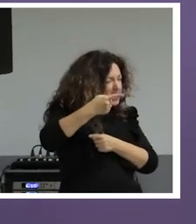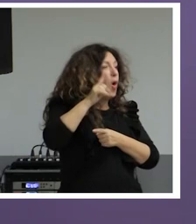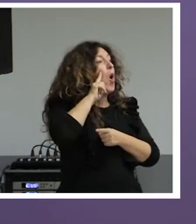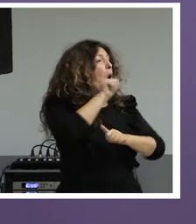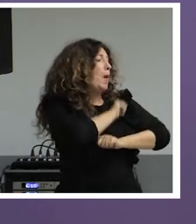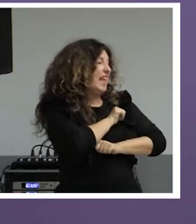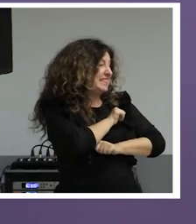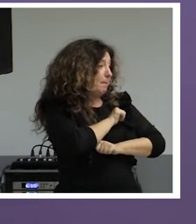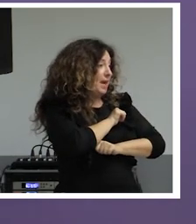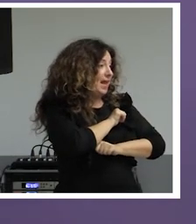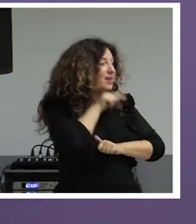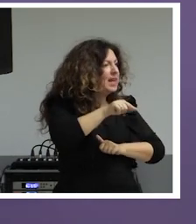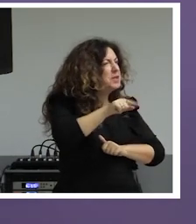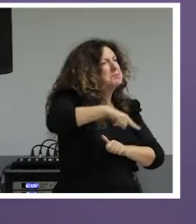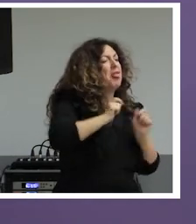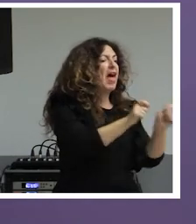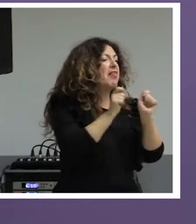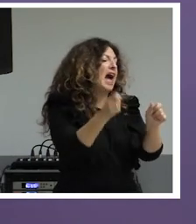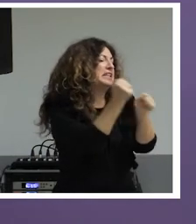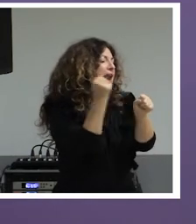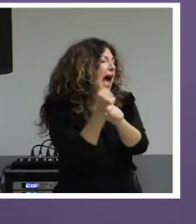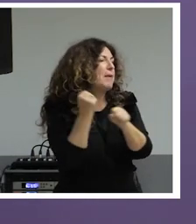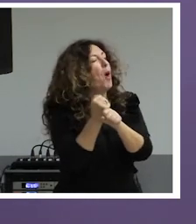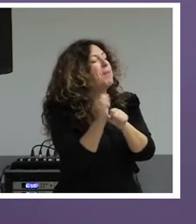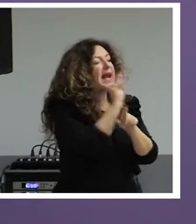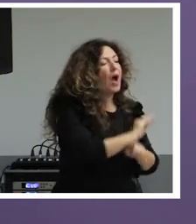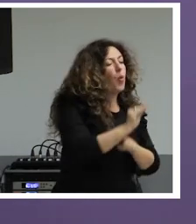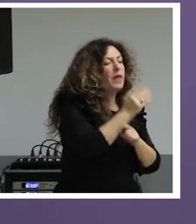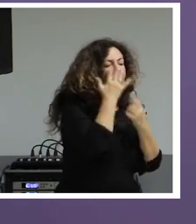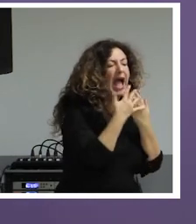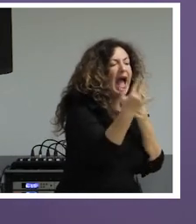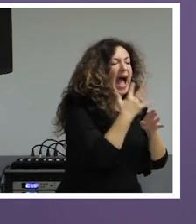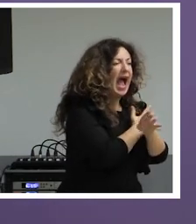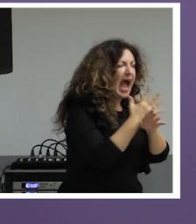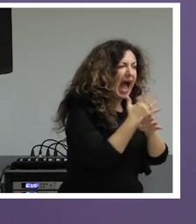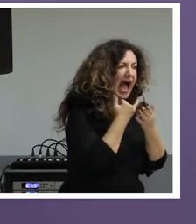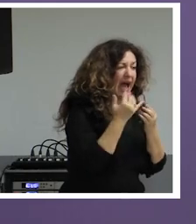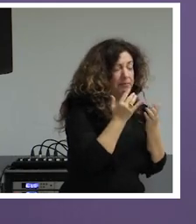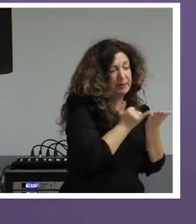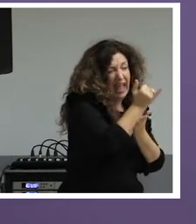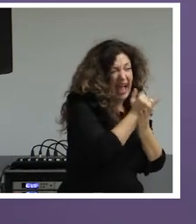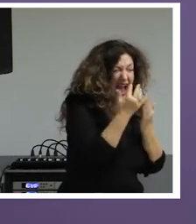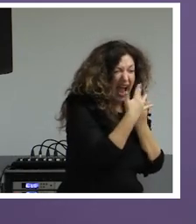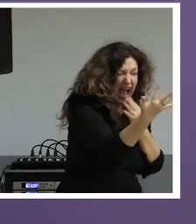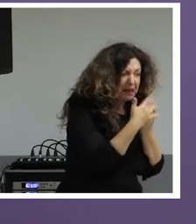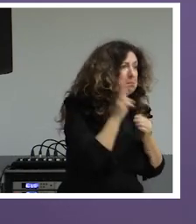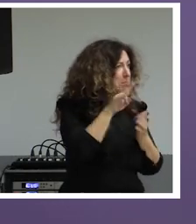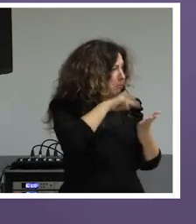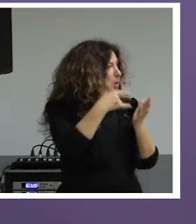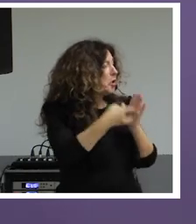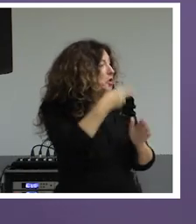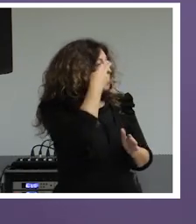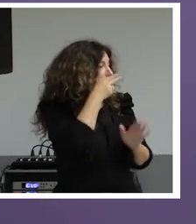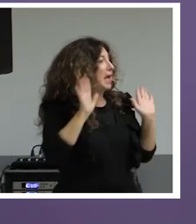daban trabajo a personas en riesgo de exclusión de vulnerabilidad de desempleo